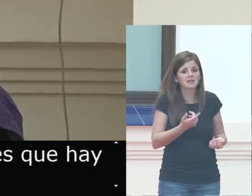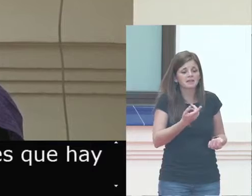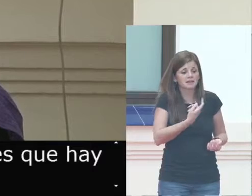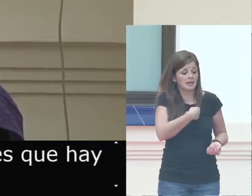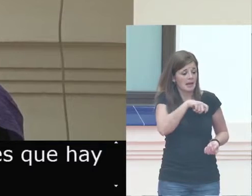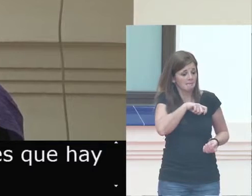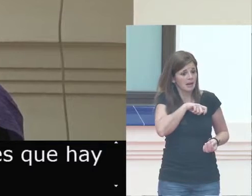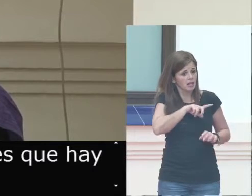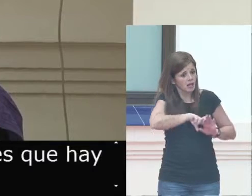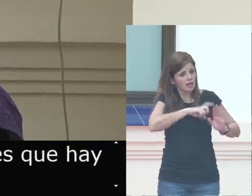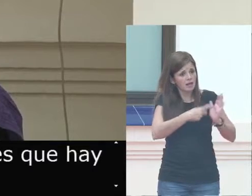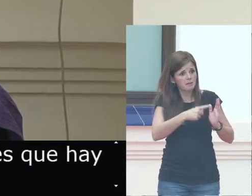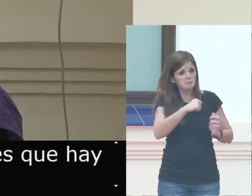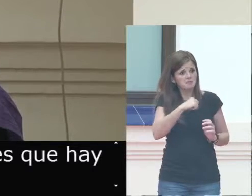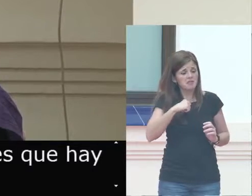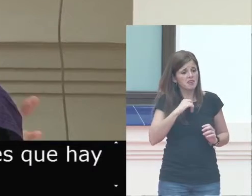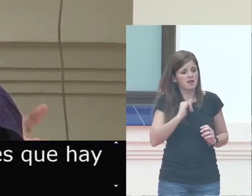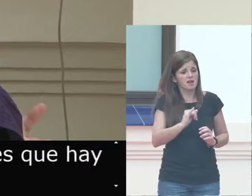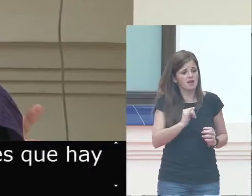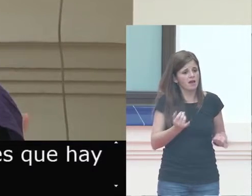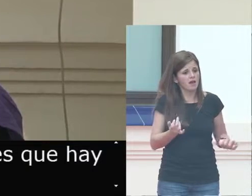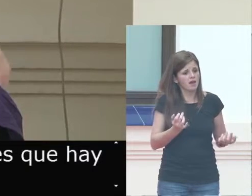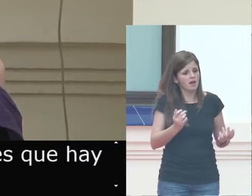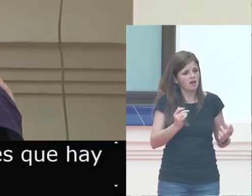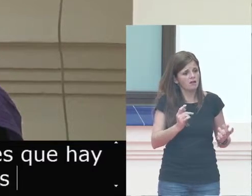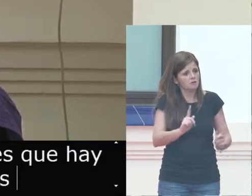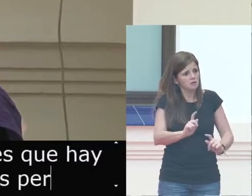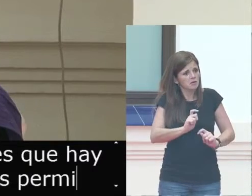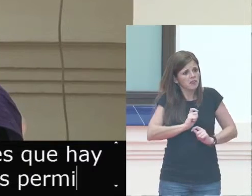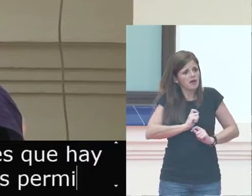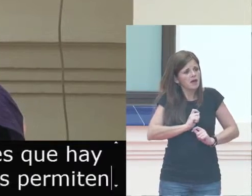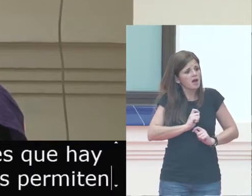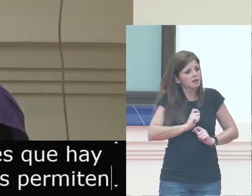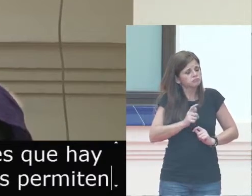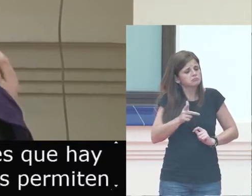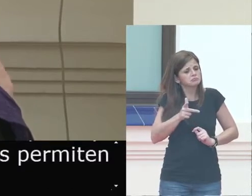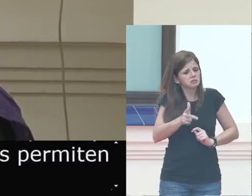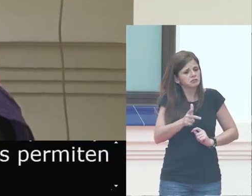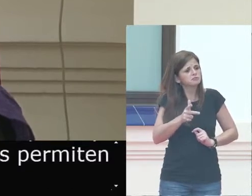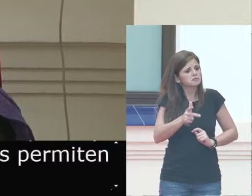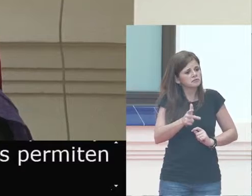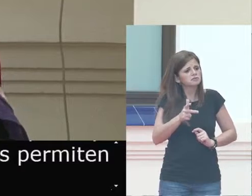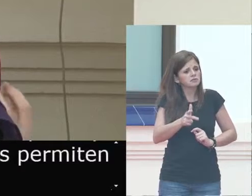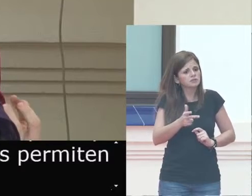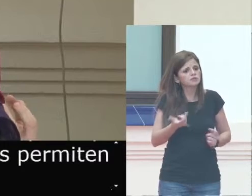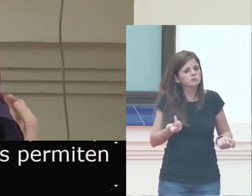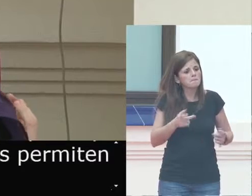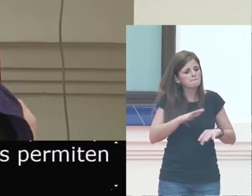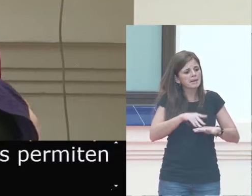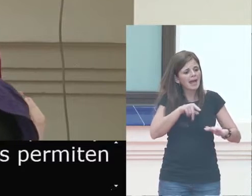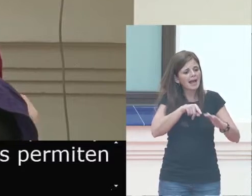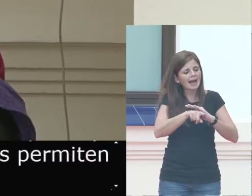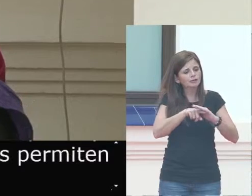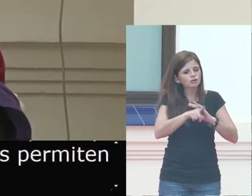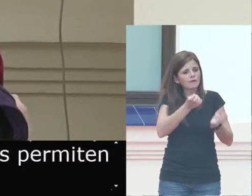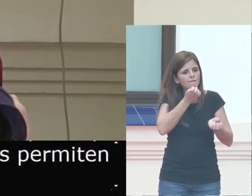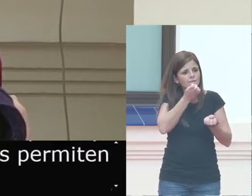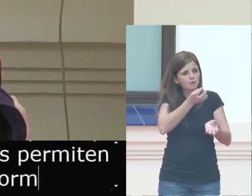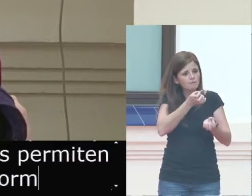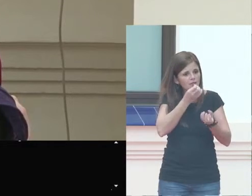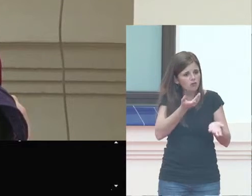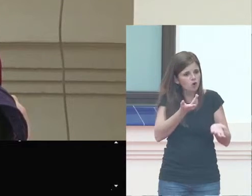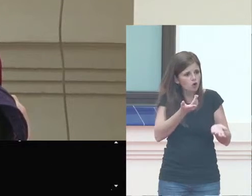de privacidad que nos permite mucho derecho de la gestión de la información